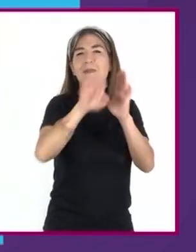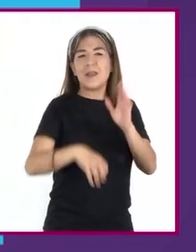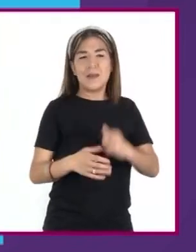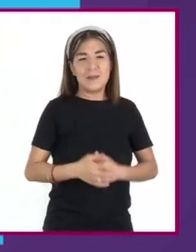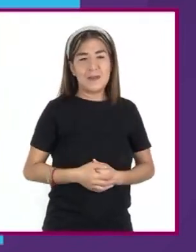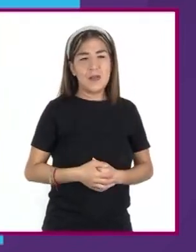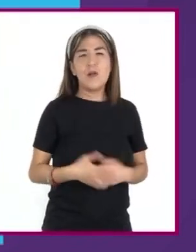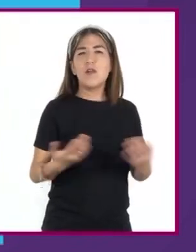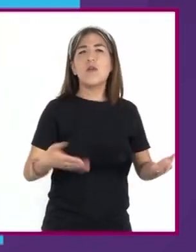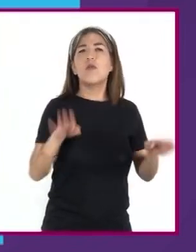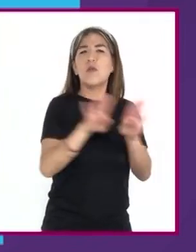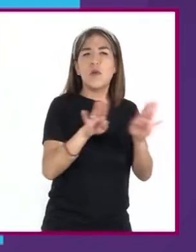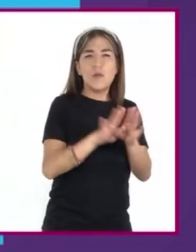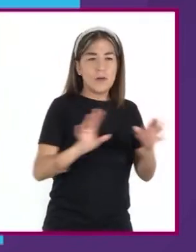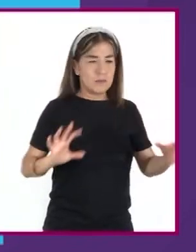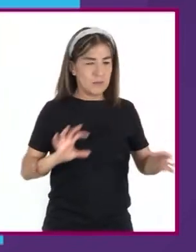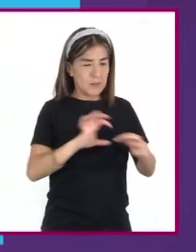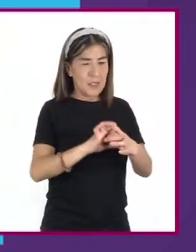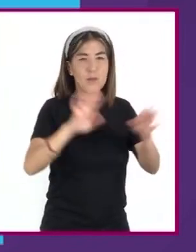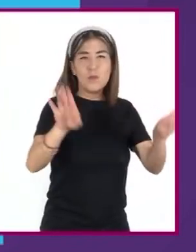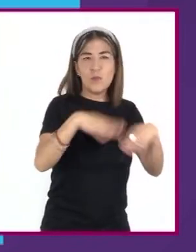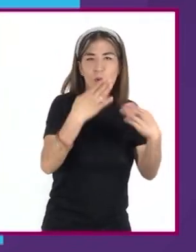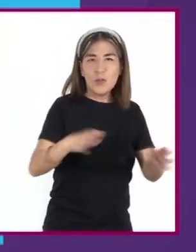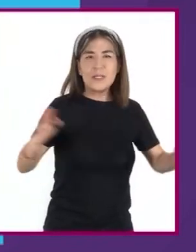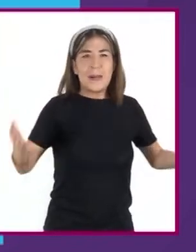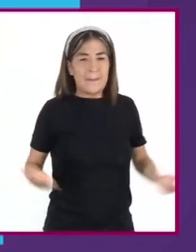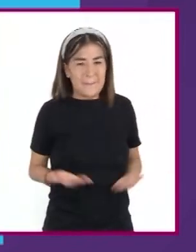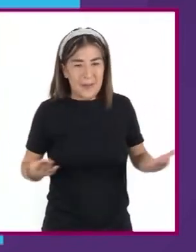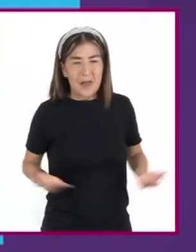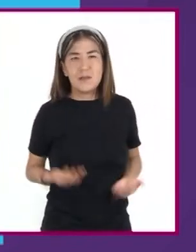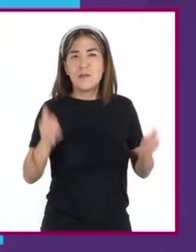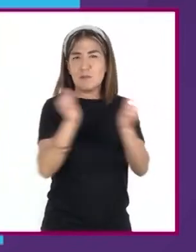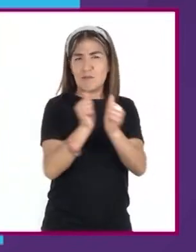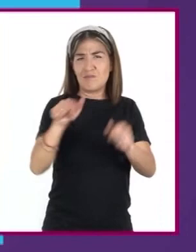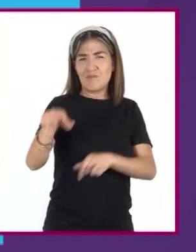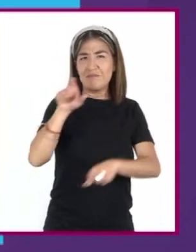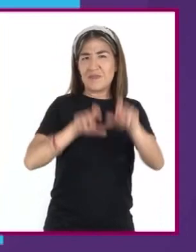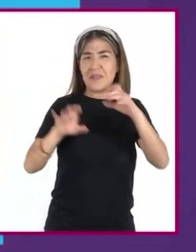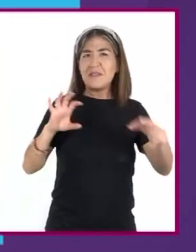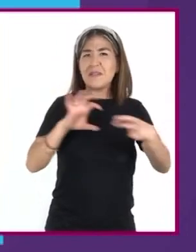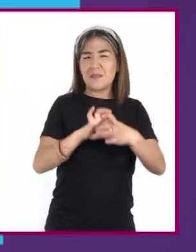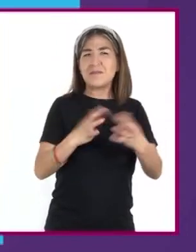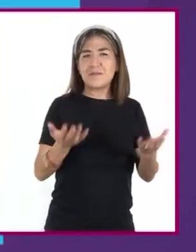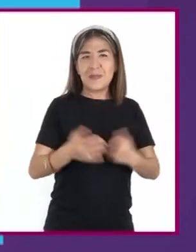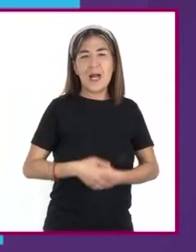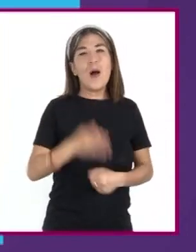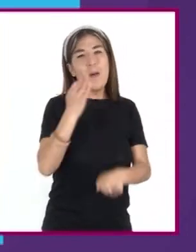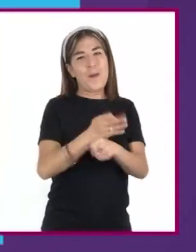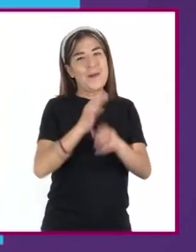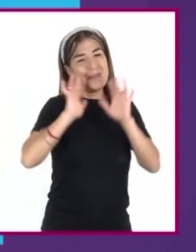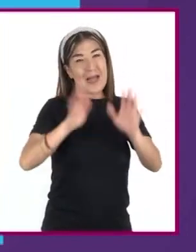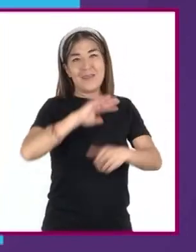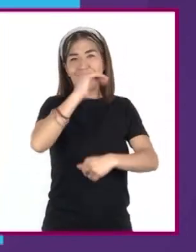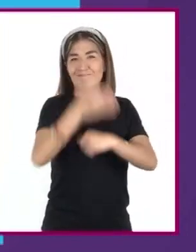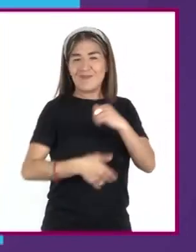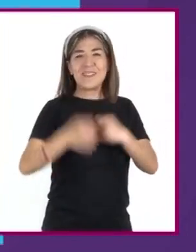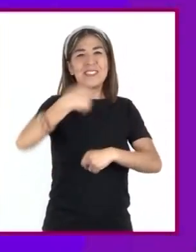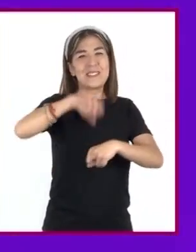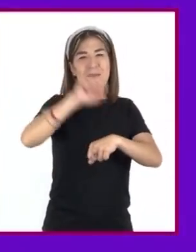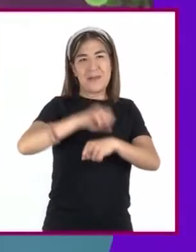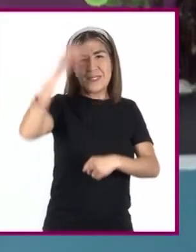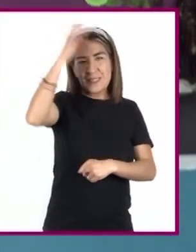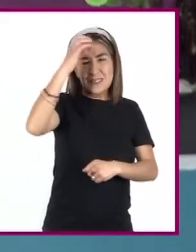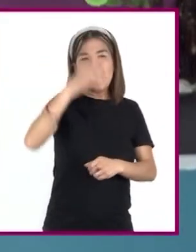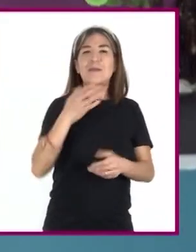se relaciona la música, el baile, con la química? Hoy en el cierre de nuestra Semana de la Ciencia, quiero presentar